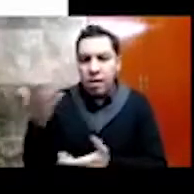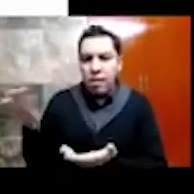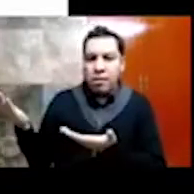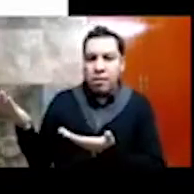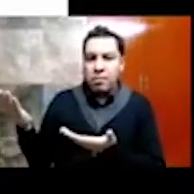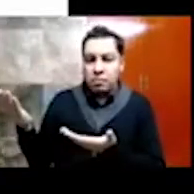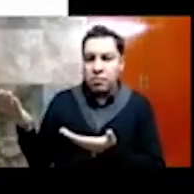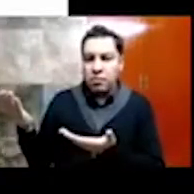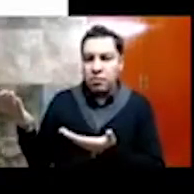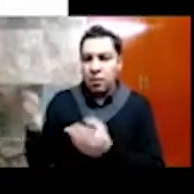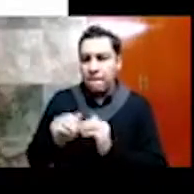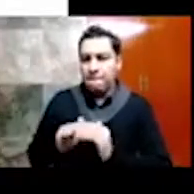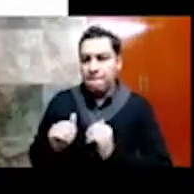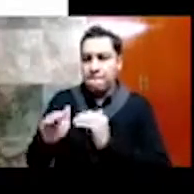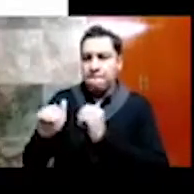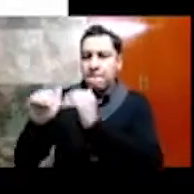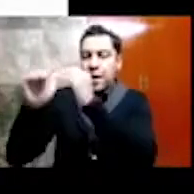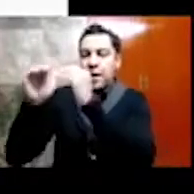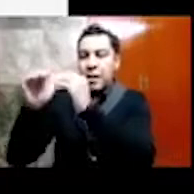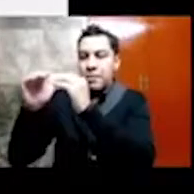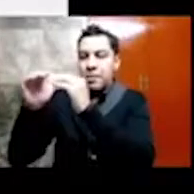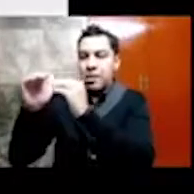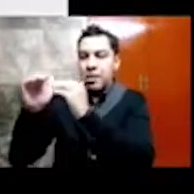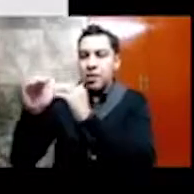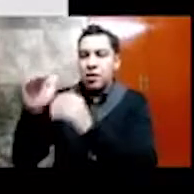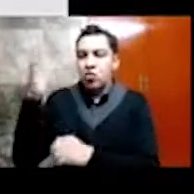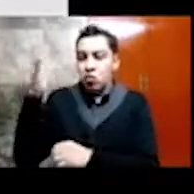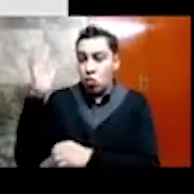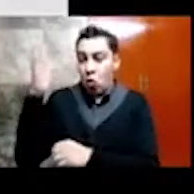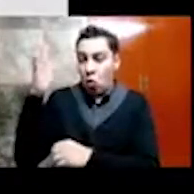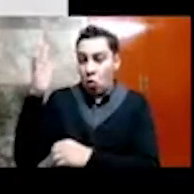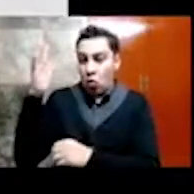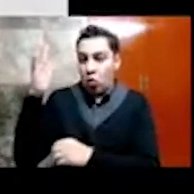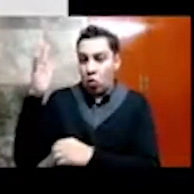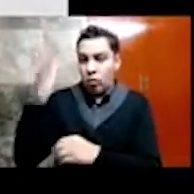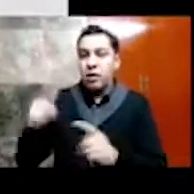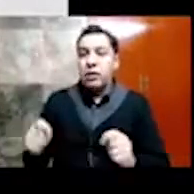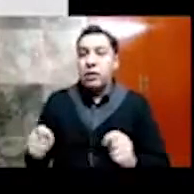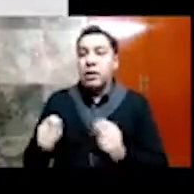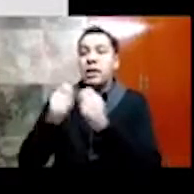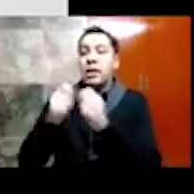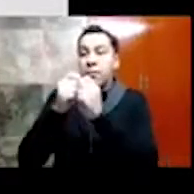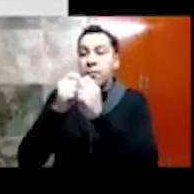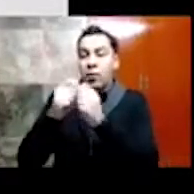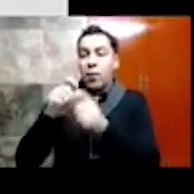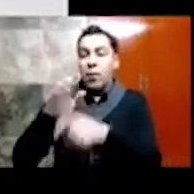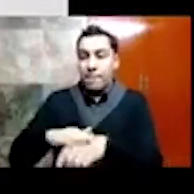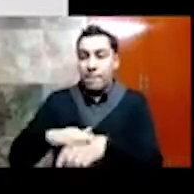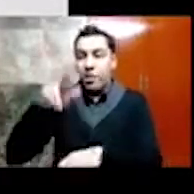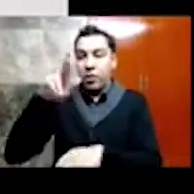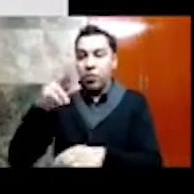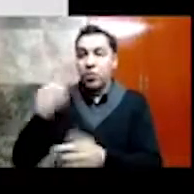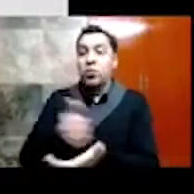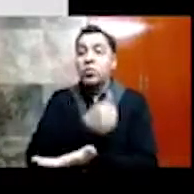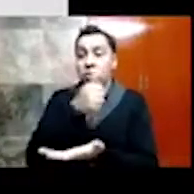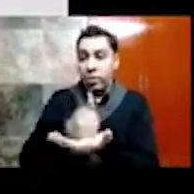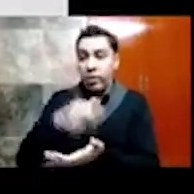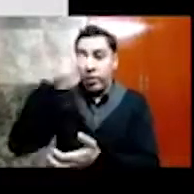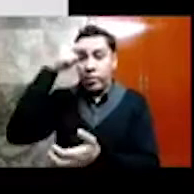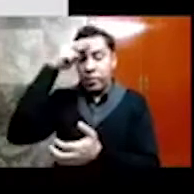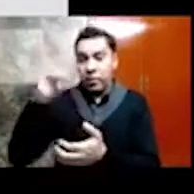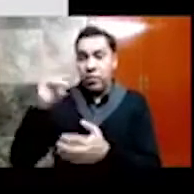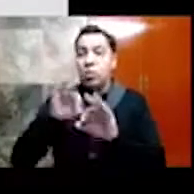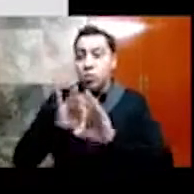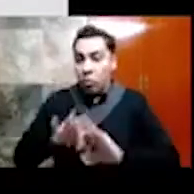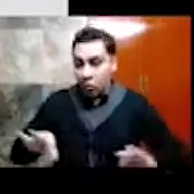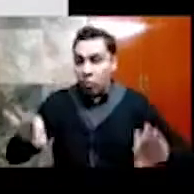la Pirámide del Sol en Teotihuacán y el Templo Mayor de la Ciudad de México. En esta